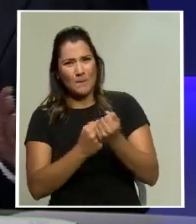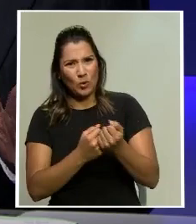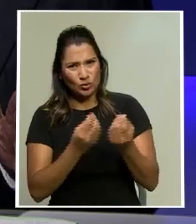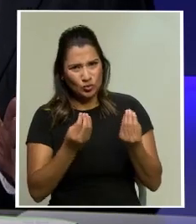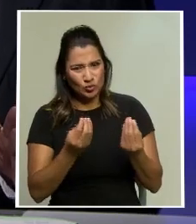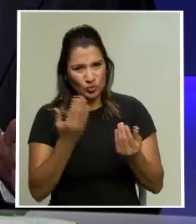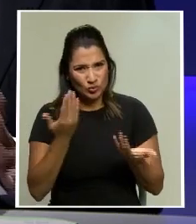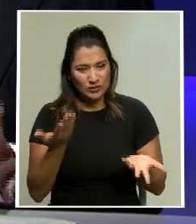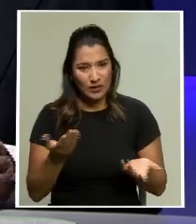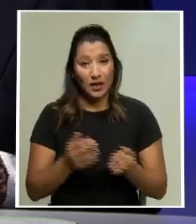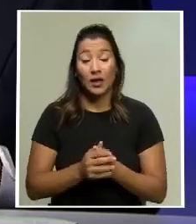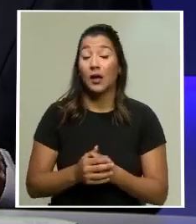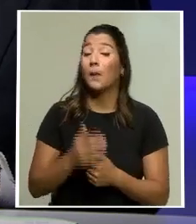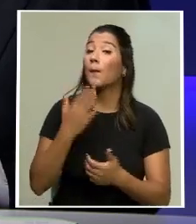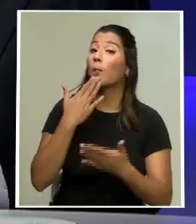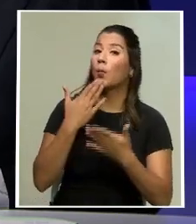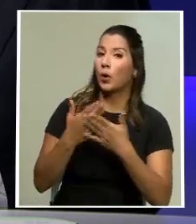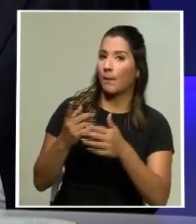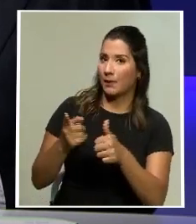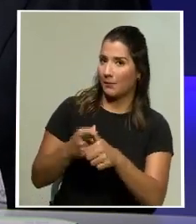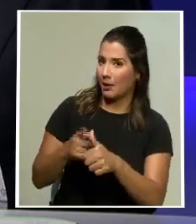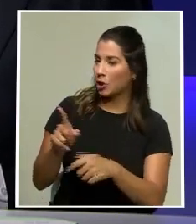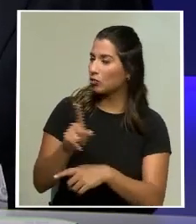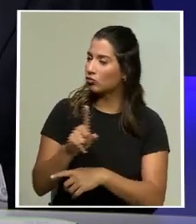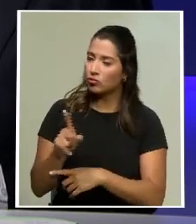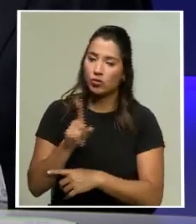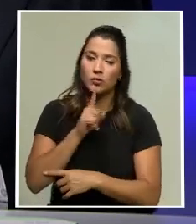lugar, porque en buena parte no es cierto.